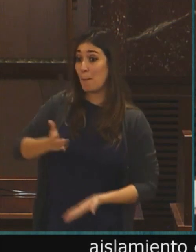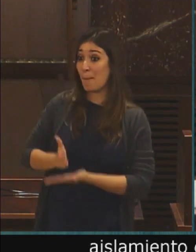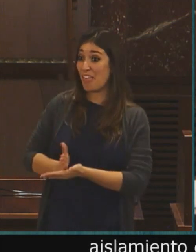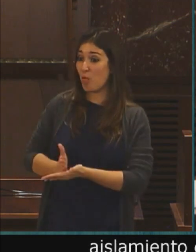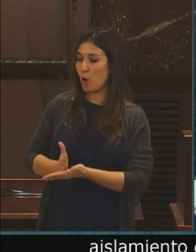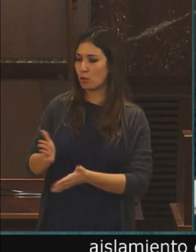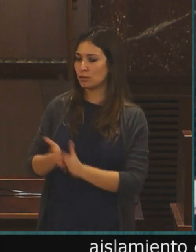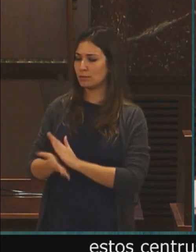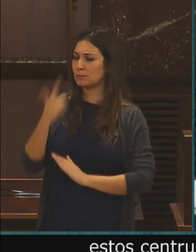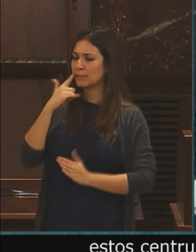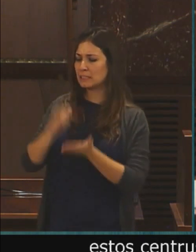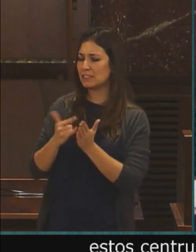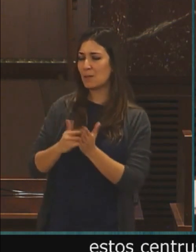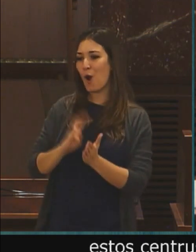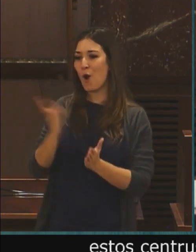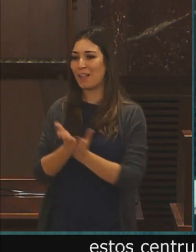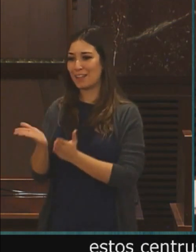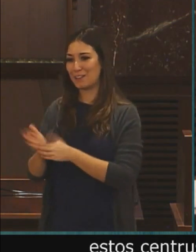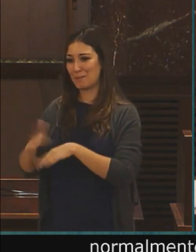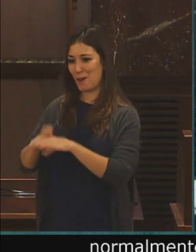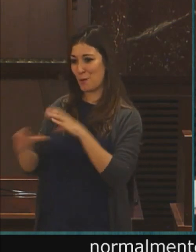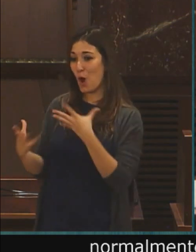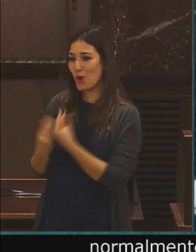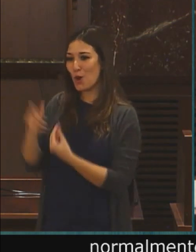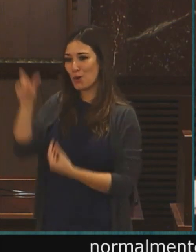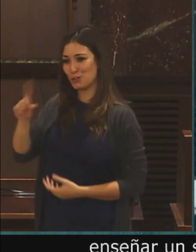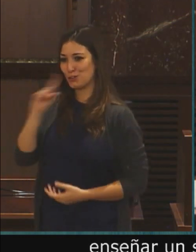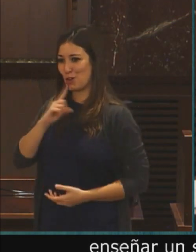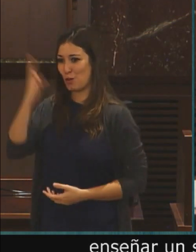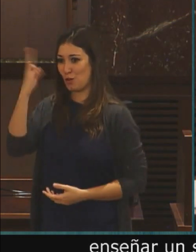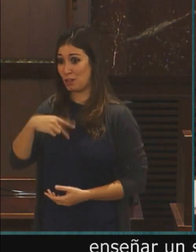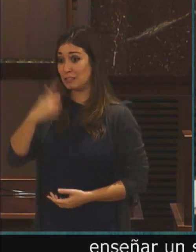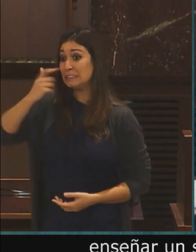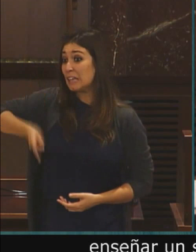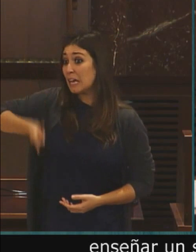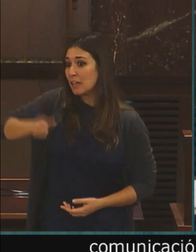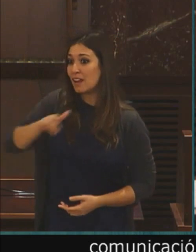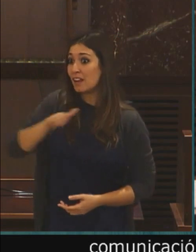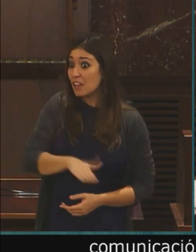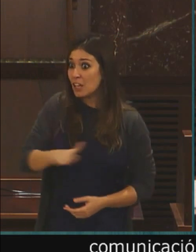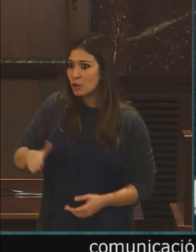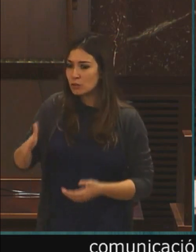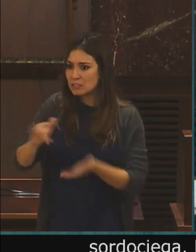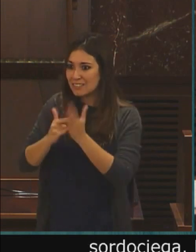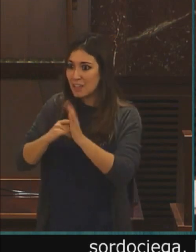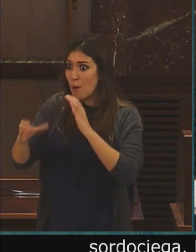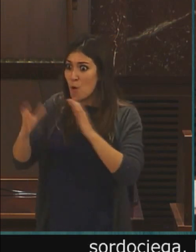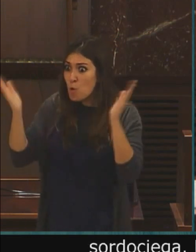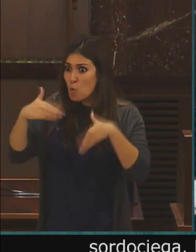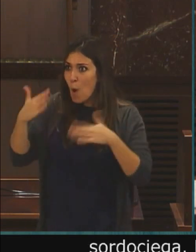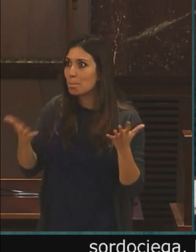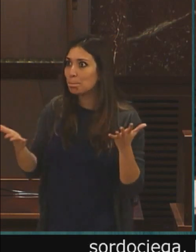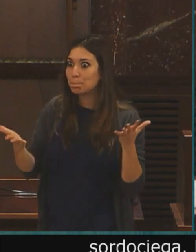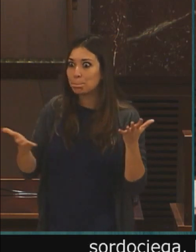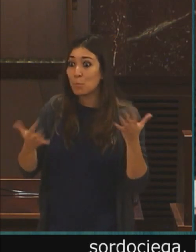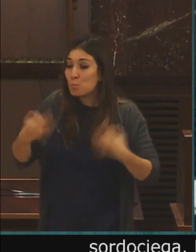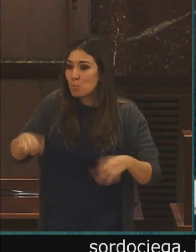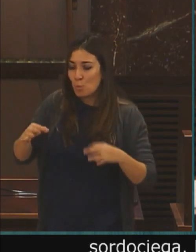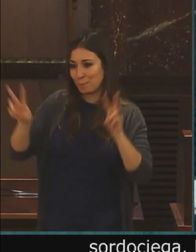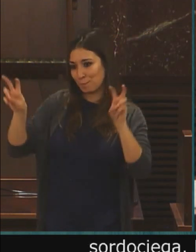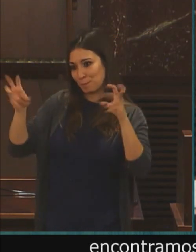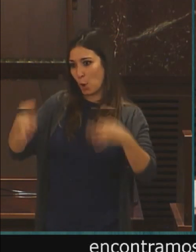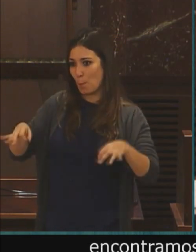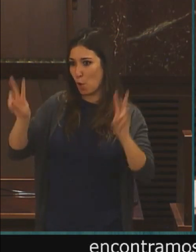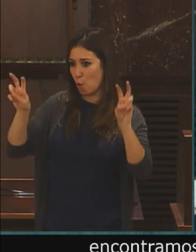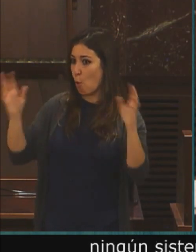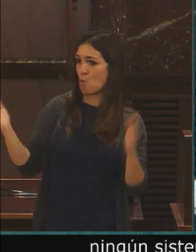es el encargado de enseñar un sistema alternativo de comunicación a la persona sordociega. En muchos casos nos encontramos a niños que no tienen ningún sistema de comunicación convencional